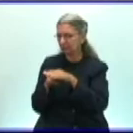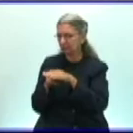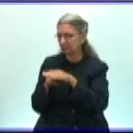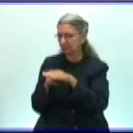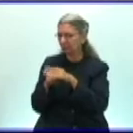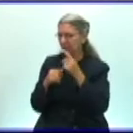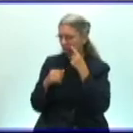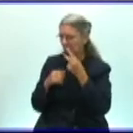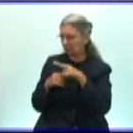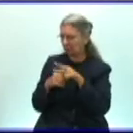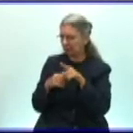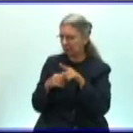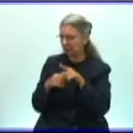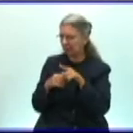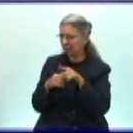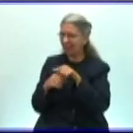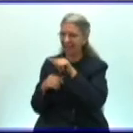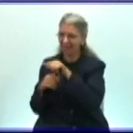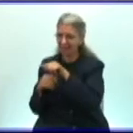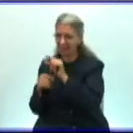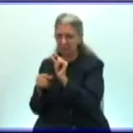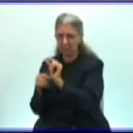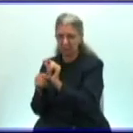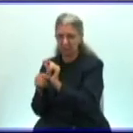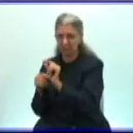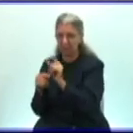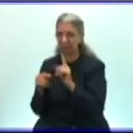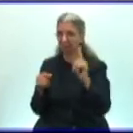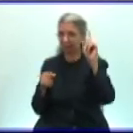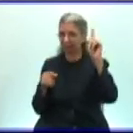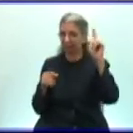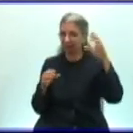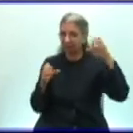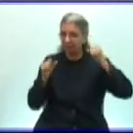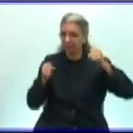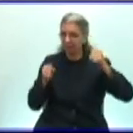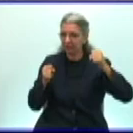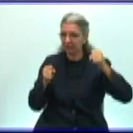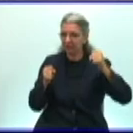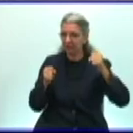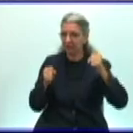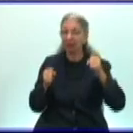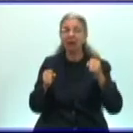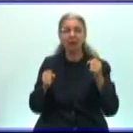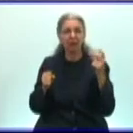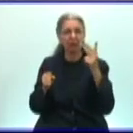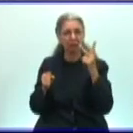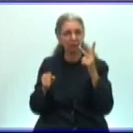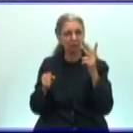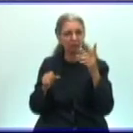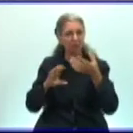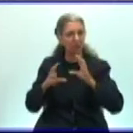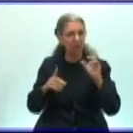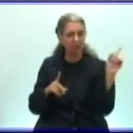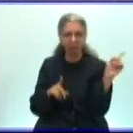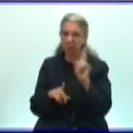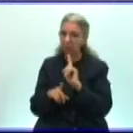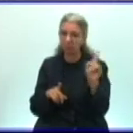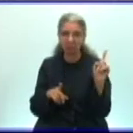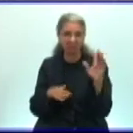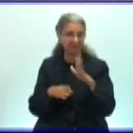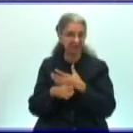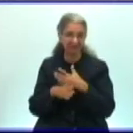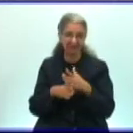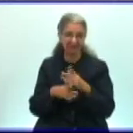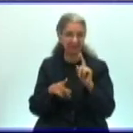bombillo normalmente que tienen en el techo? ¿Iluminan los bombillos de igual manera? ¿A qué se